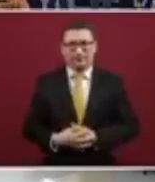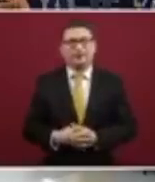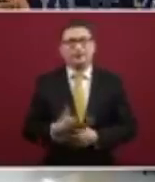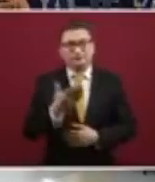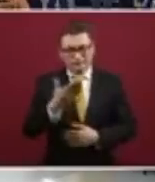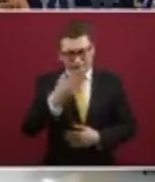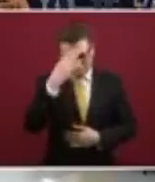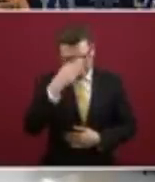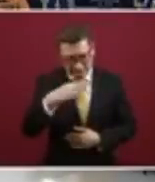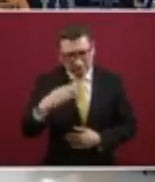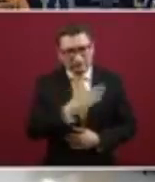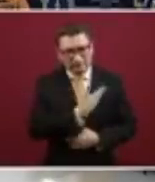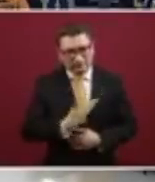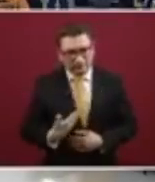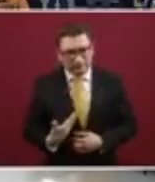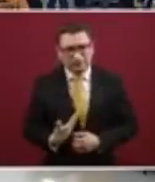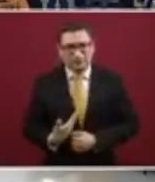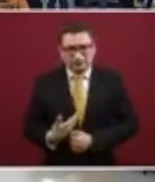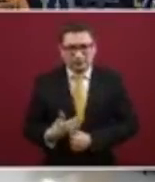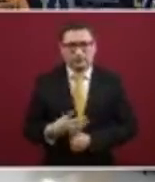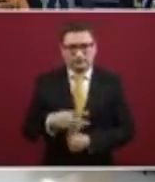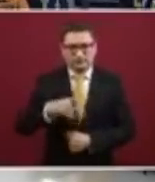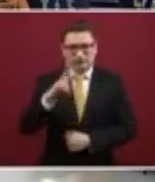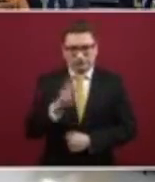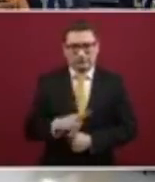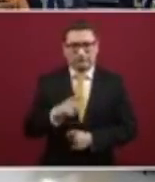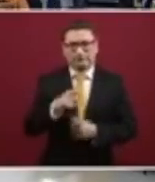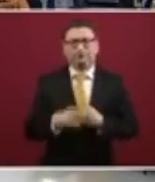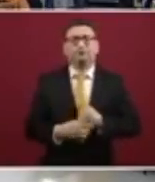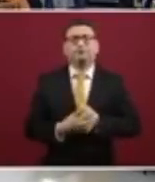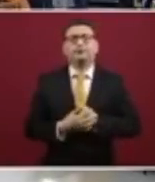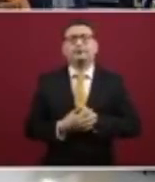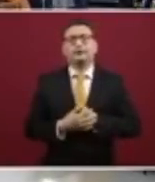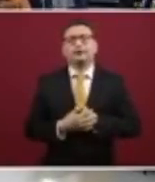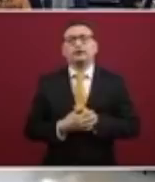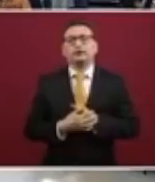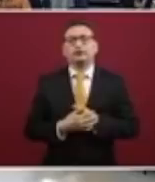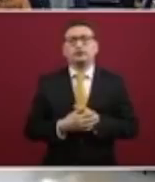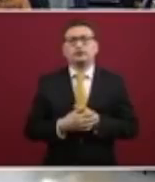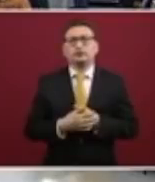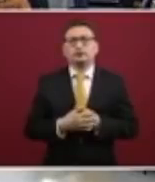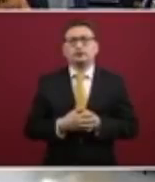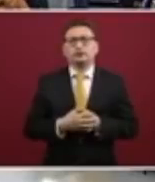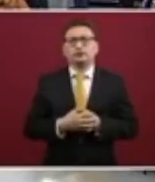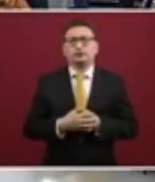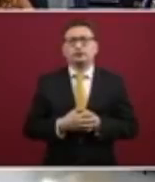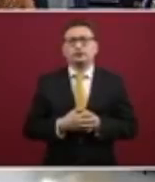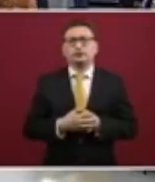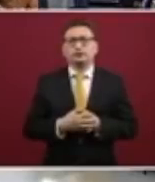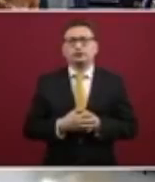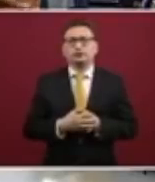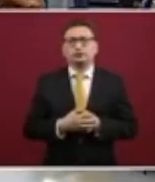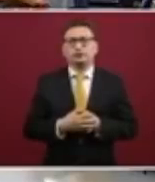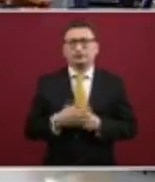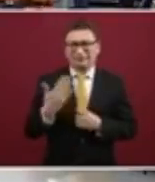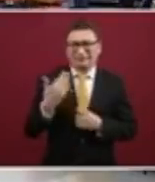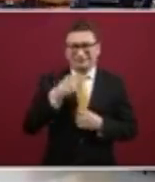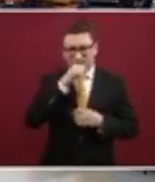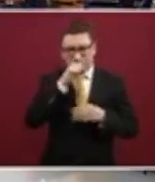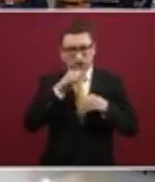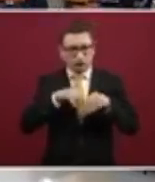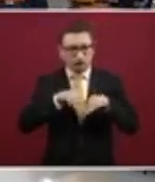días. Jaime Hernández, de Bajo Palabra. En el contexto de la campaña que acaban de anunciar,